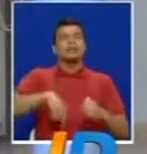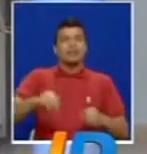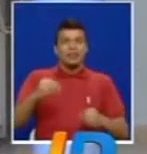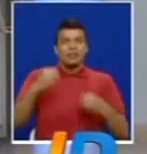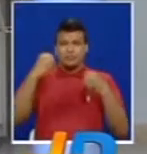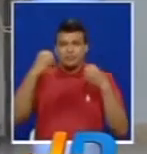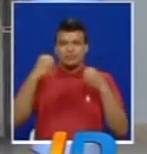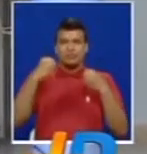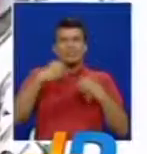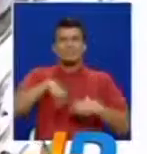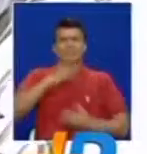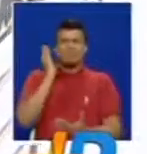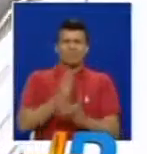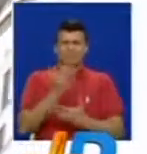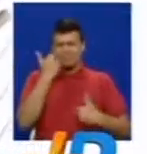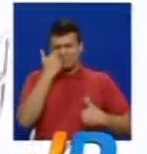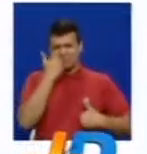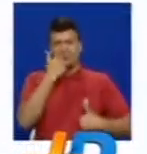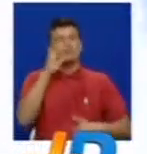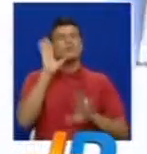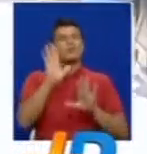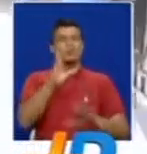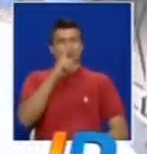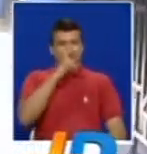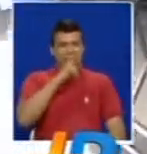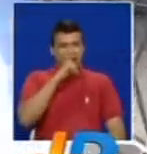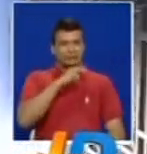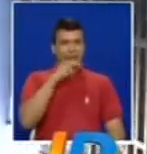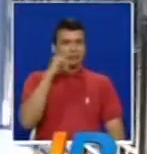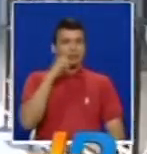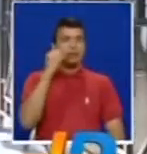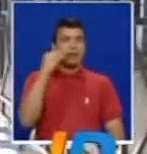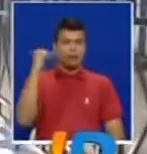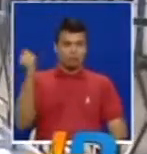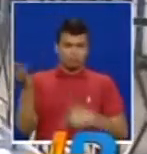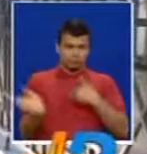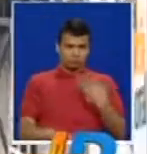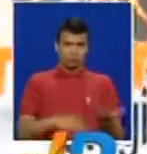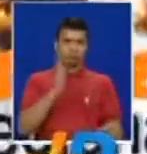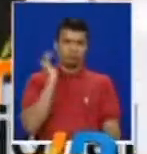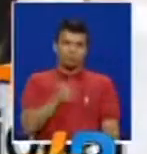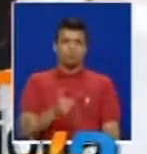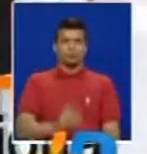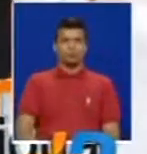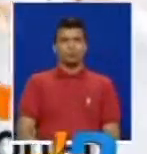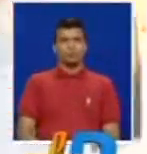de consumir carne de cerdo en mal estado. Una mujer murió producto de la emergencia.